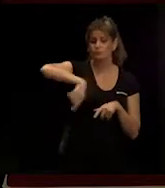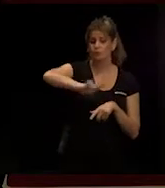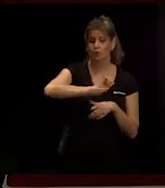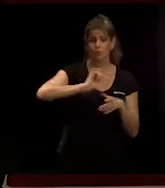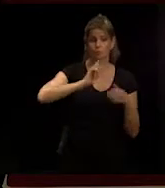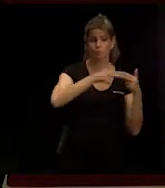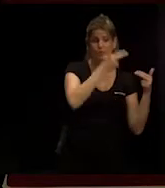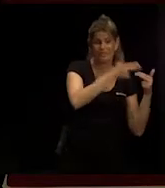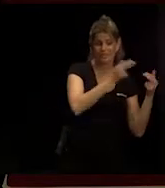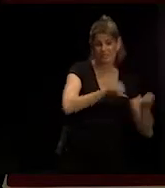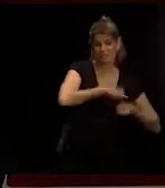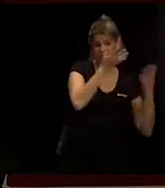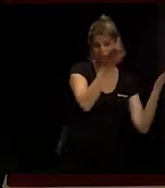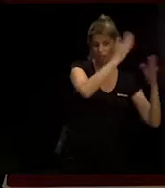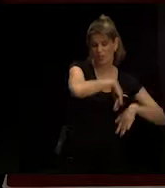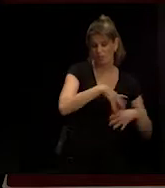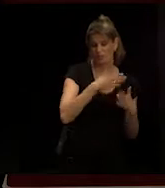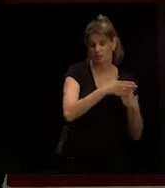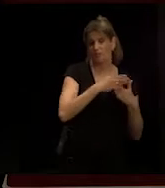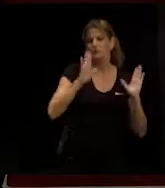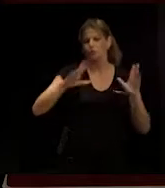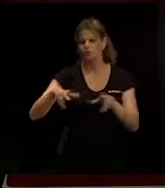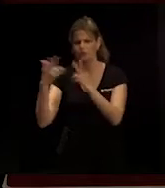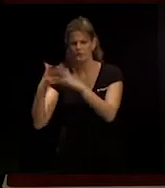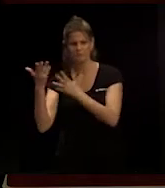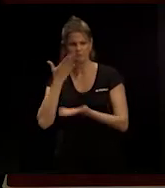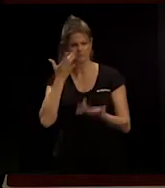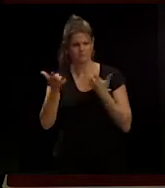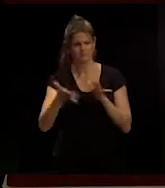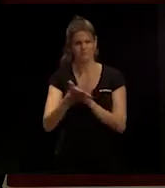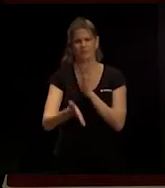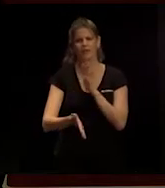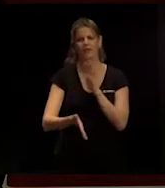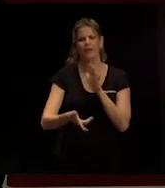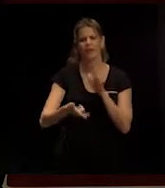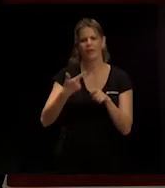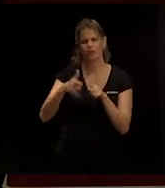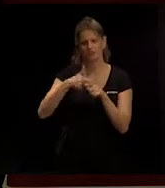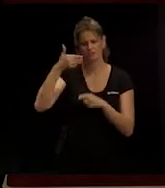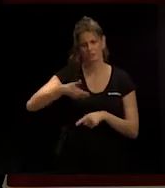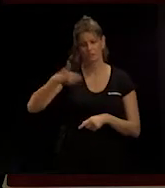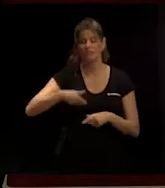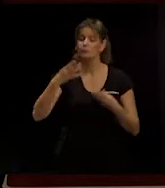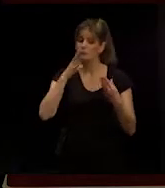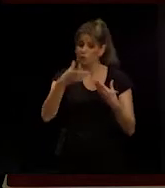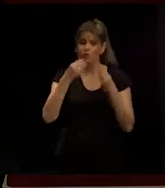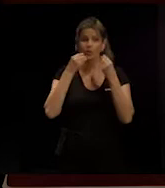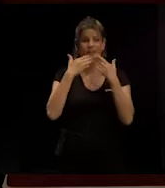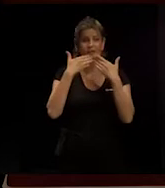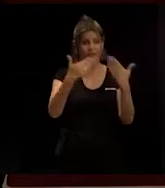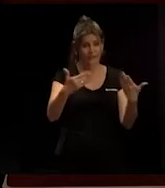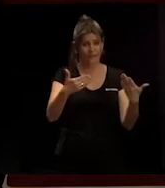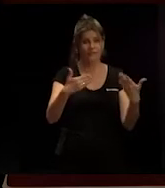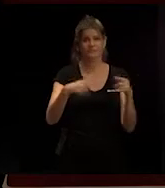política, socialmente y en la sociedad estamos haciendo mucho con lo que tiene que ver y con lo que nos importa. Por tanto, gracias y, desde luego, que